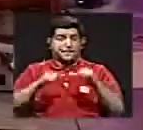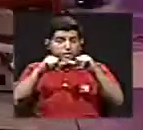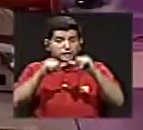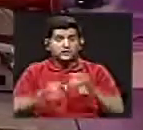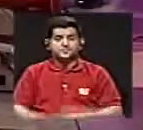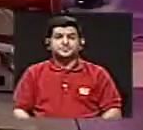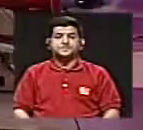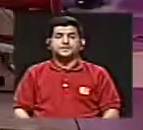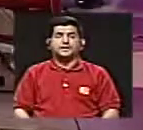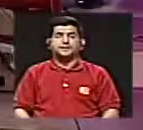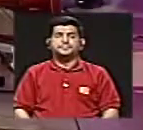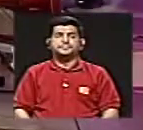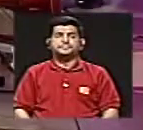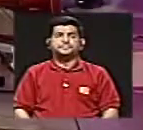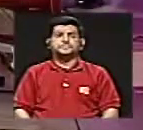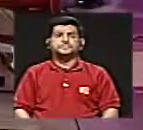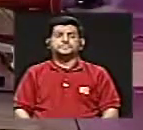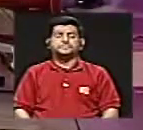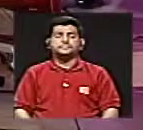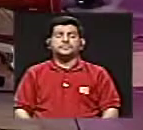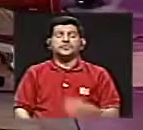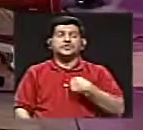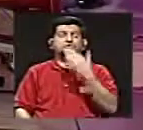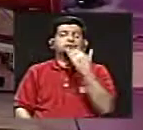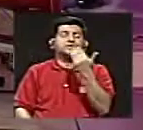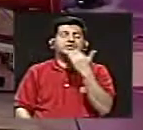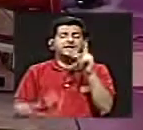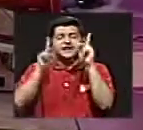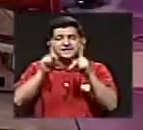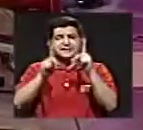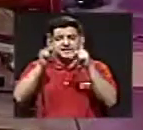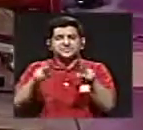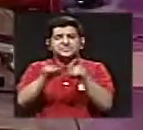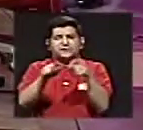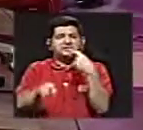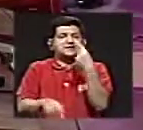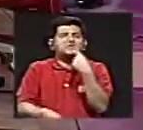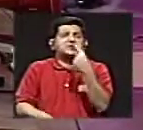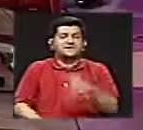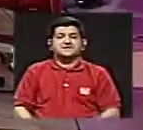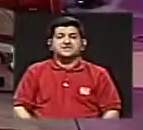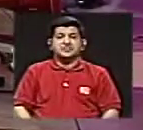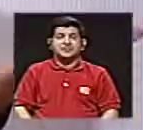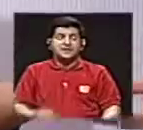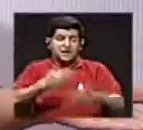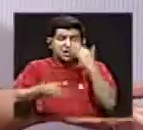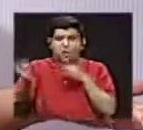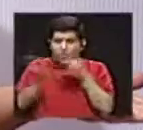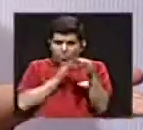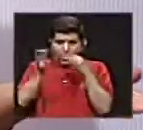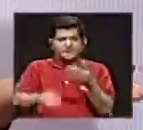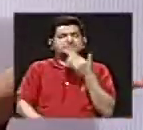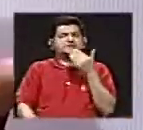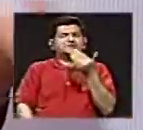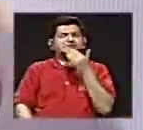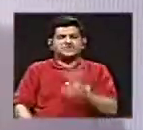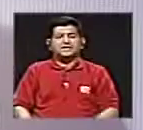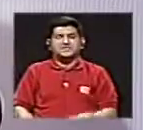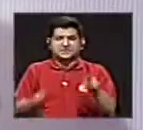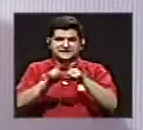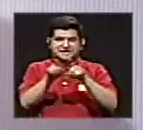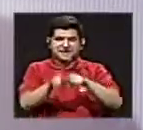No, entonces, yo quiero darle las gracias a las personas que han manifestado eso, y como decía yo al principio, le agradecemos a Marta